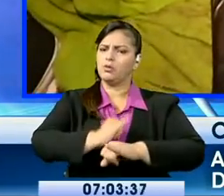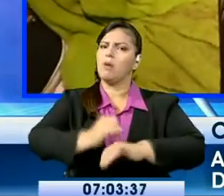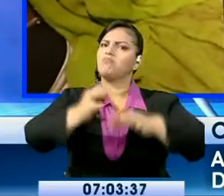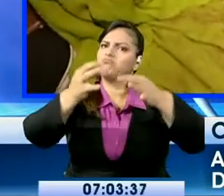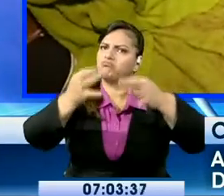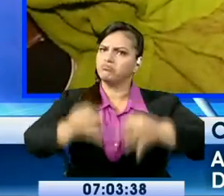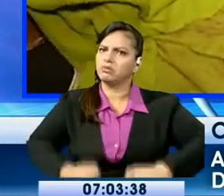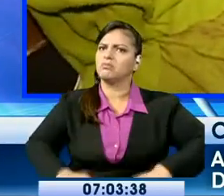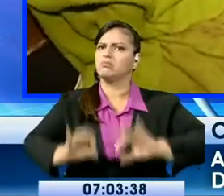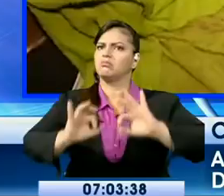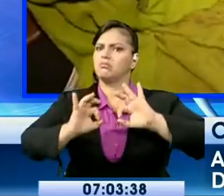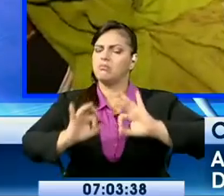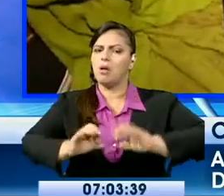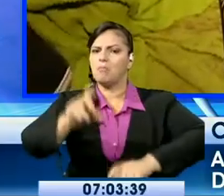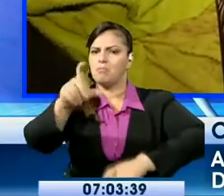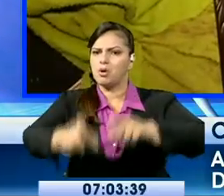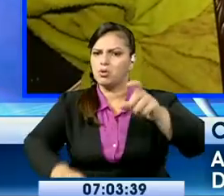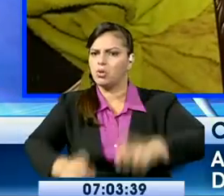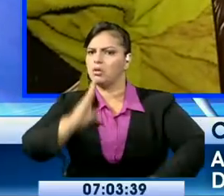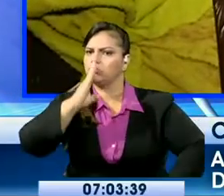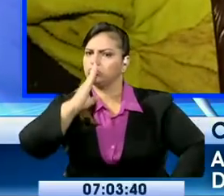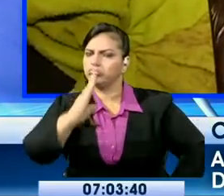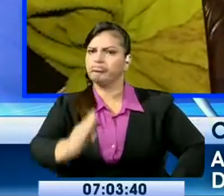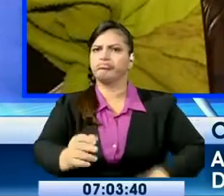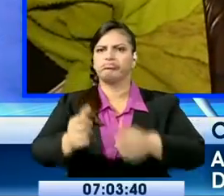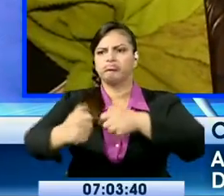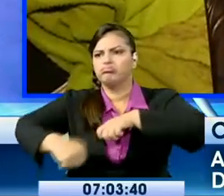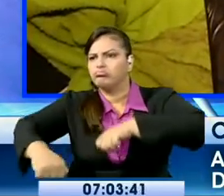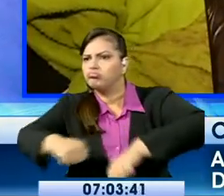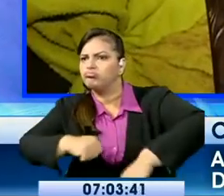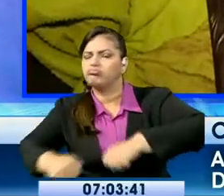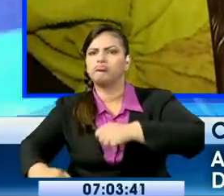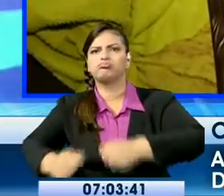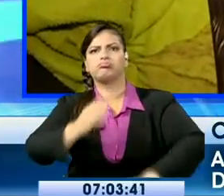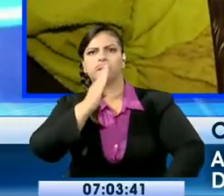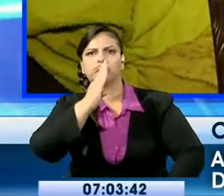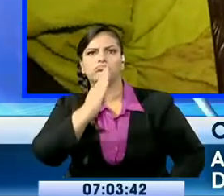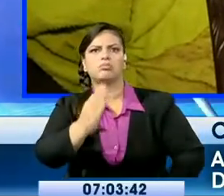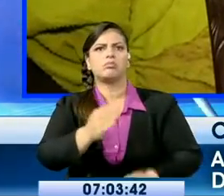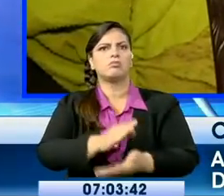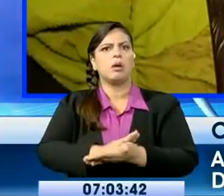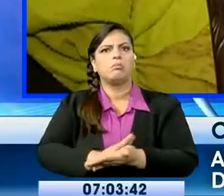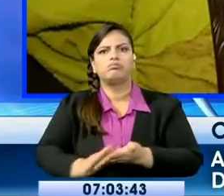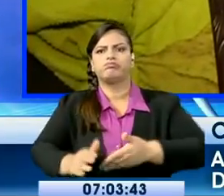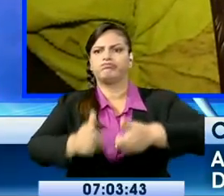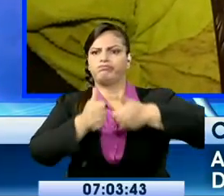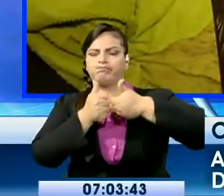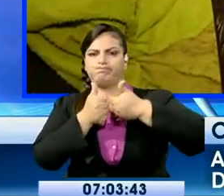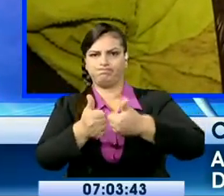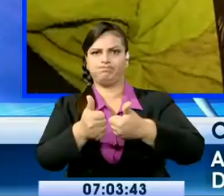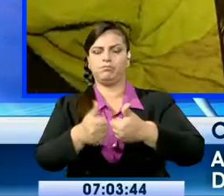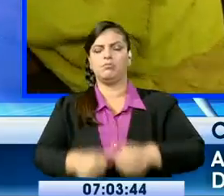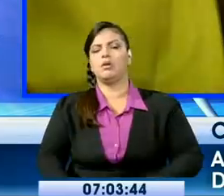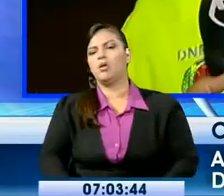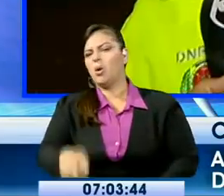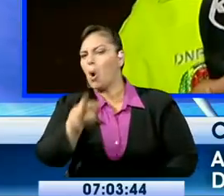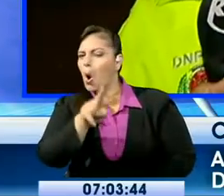institución noble, con gente de bien, que en este caso está autodepurándose, eliminando a malos